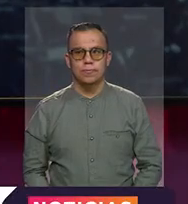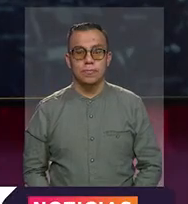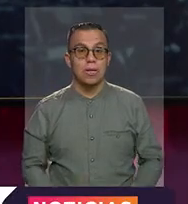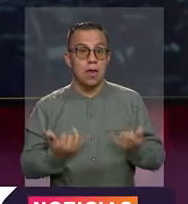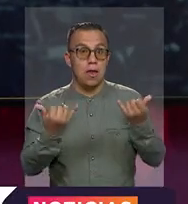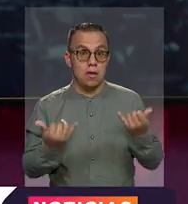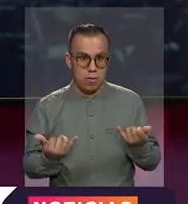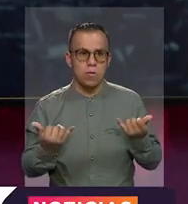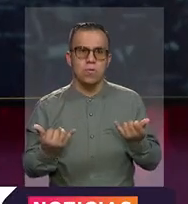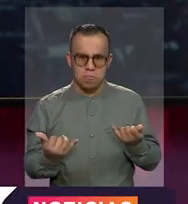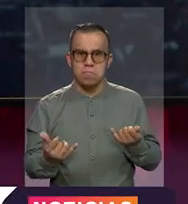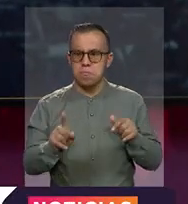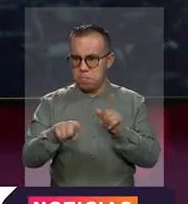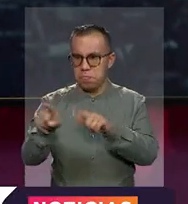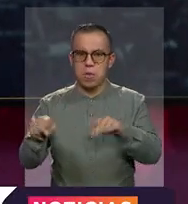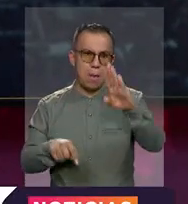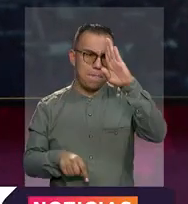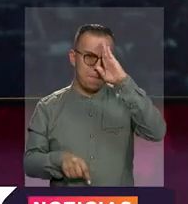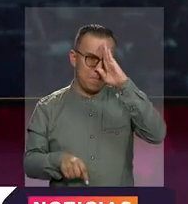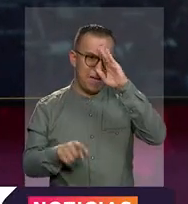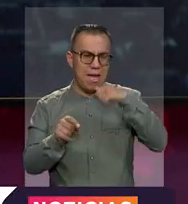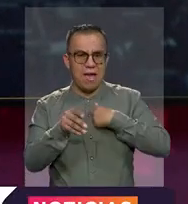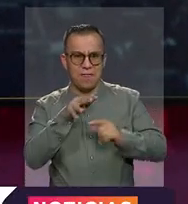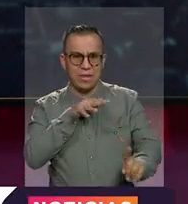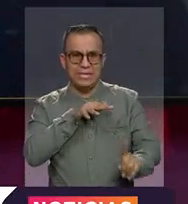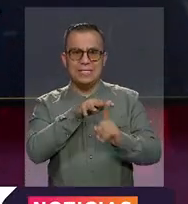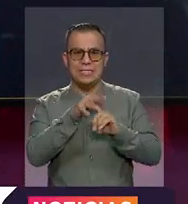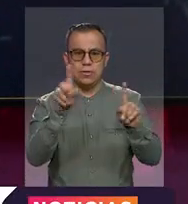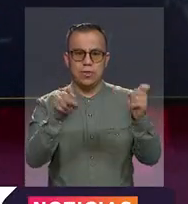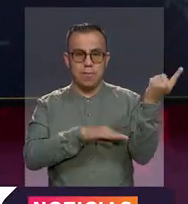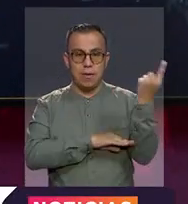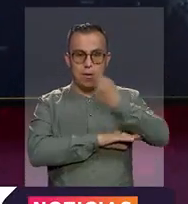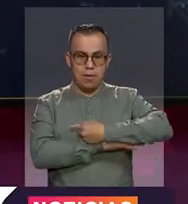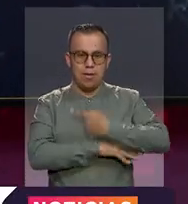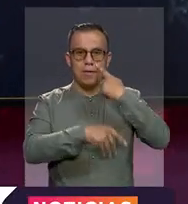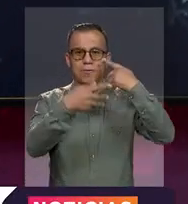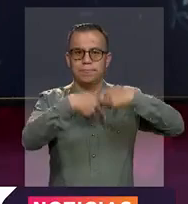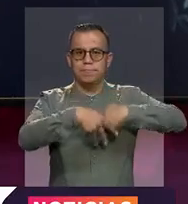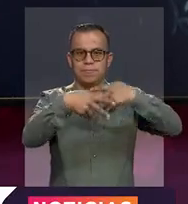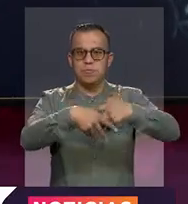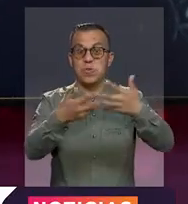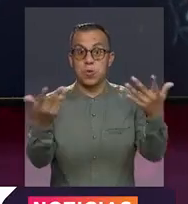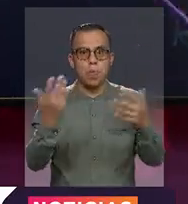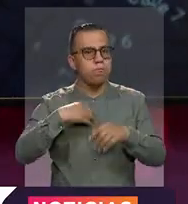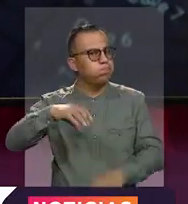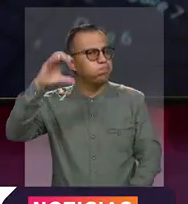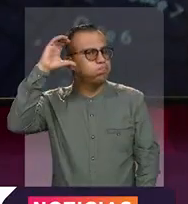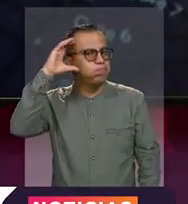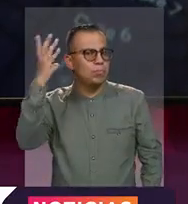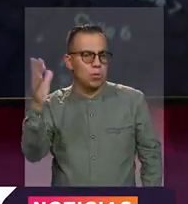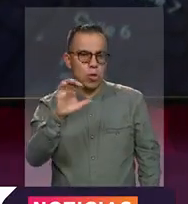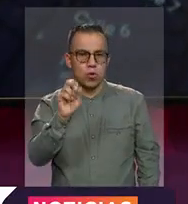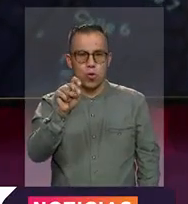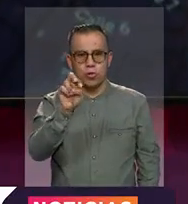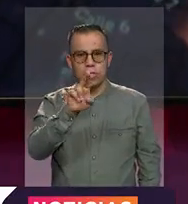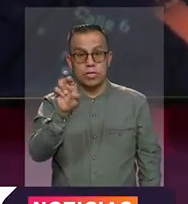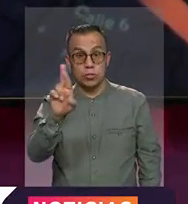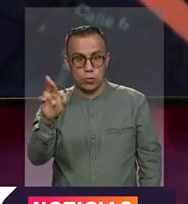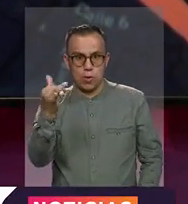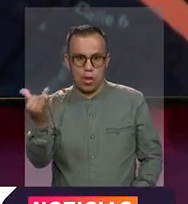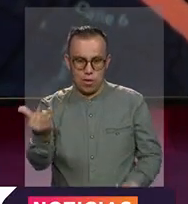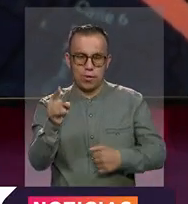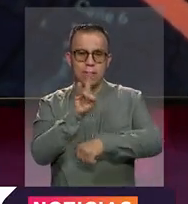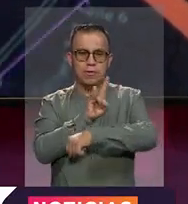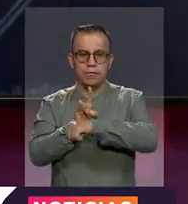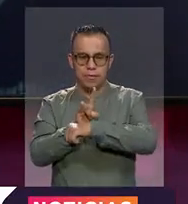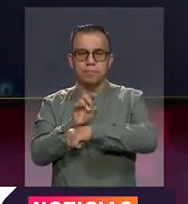Y varios uniformados de la Policía Nacional resultaron heridos durante la jornada de manifestaciones que se vivió en el sector del Country Sur, en la localidad